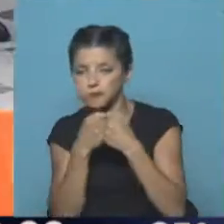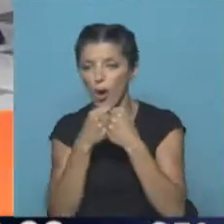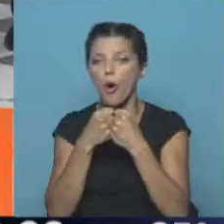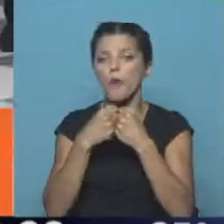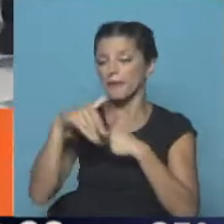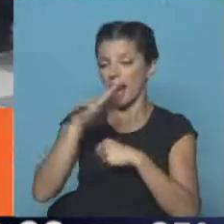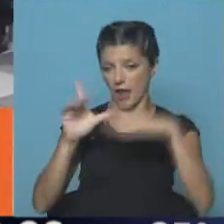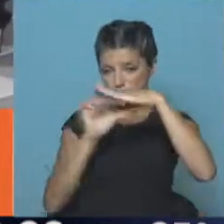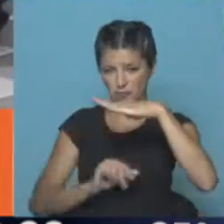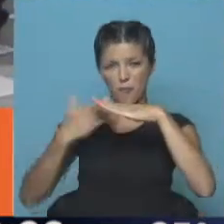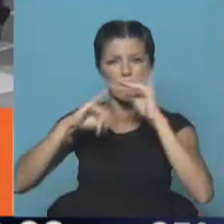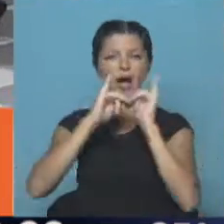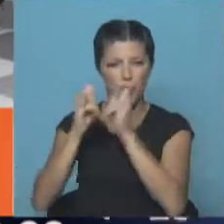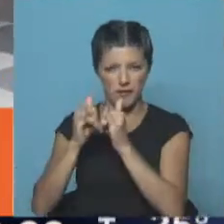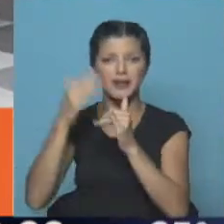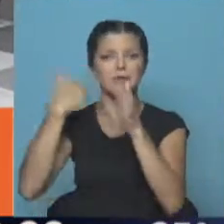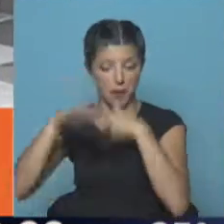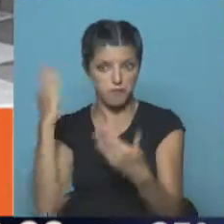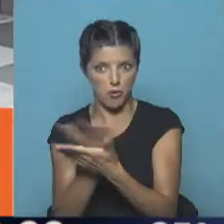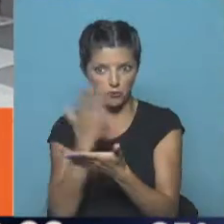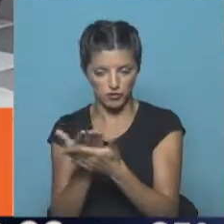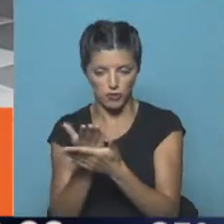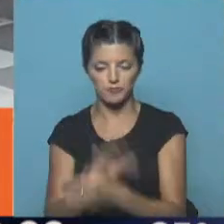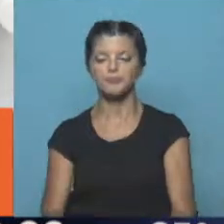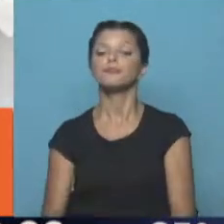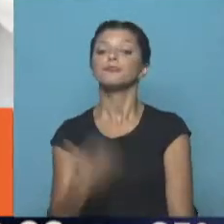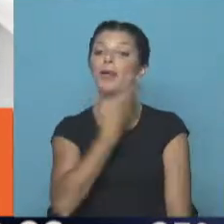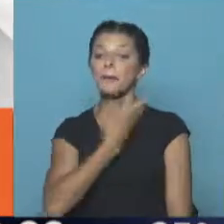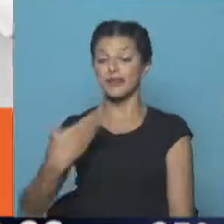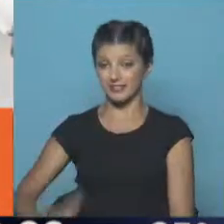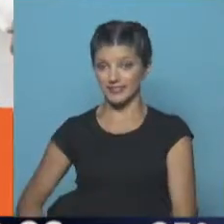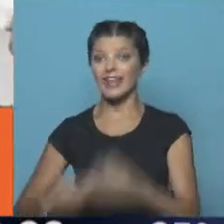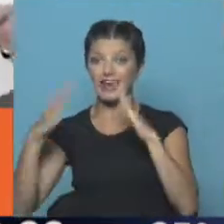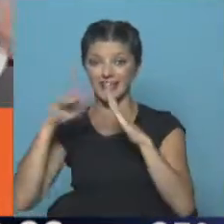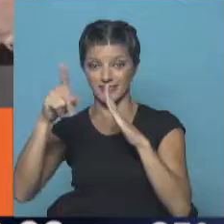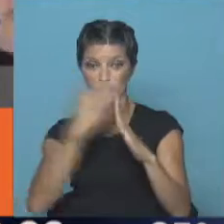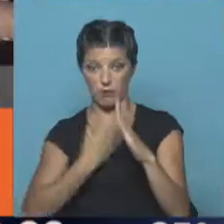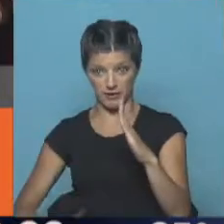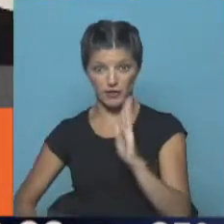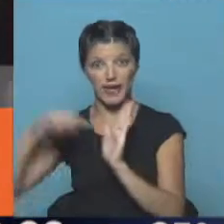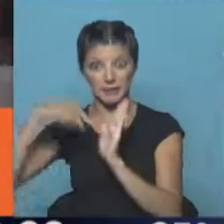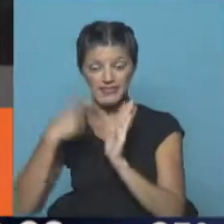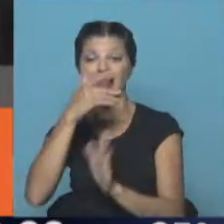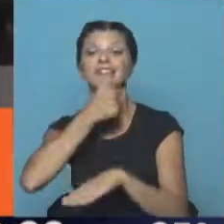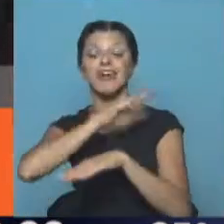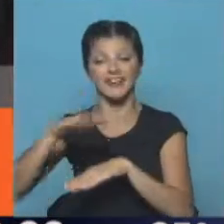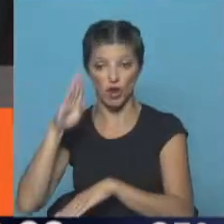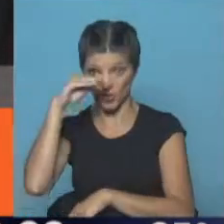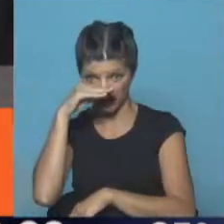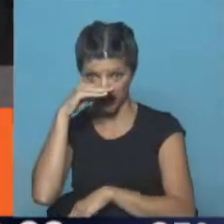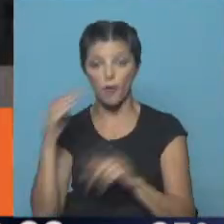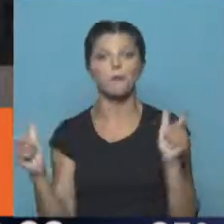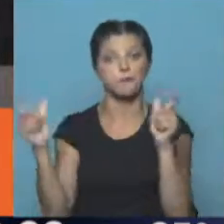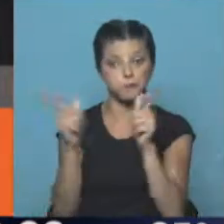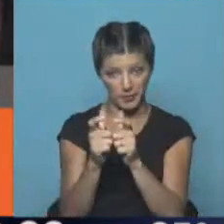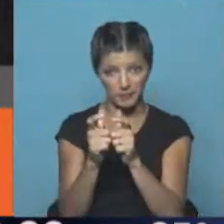del país y con mayor potencial. El presidente se reunió allí en la residencia de los gobernadores de la capital rionegrina con los mandatarios, el local,